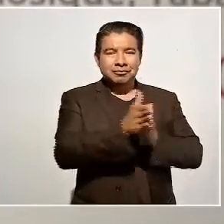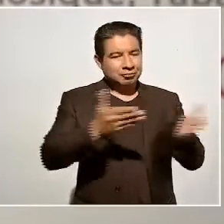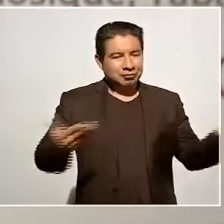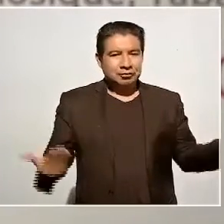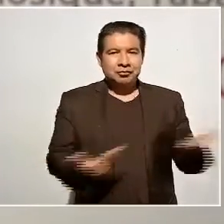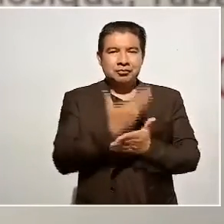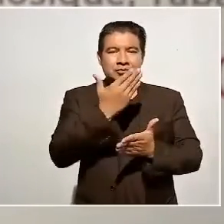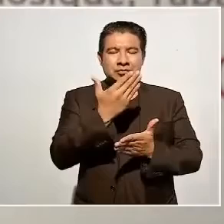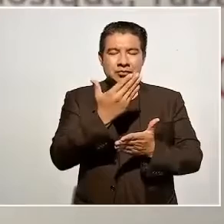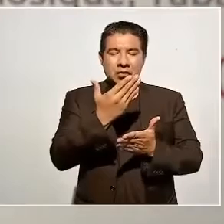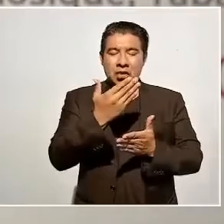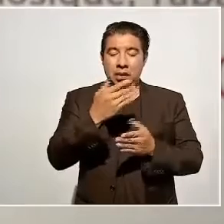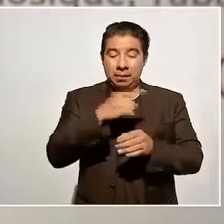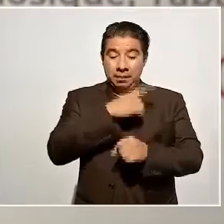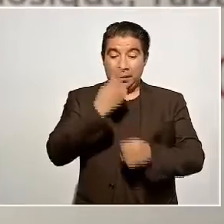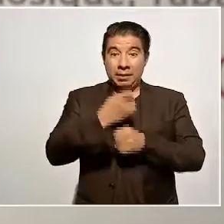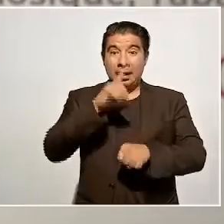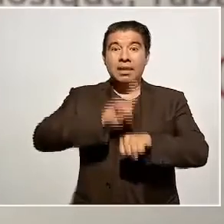Primer día